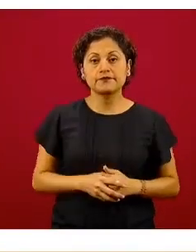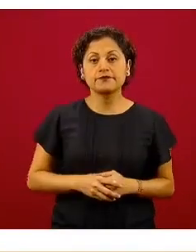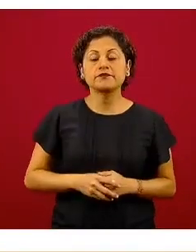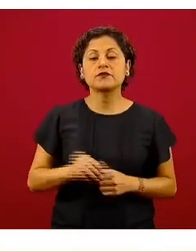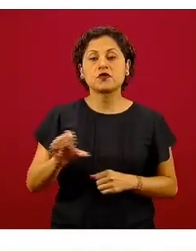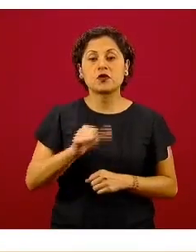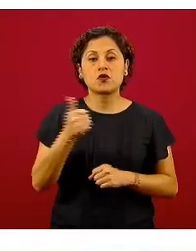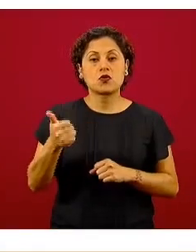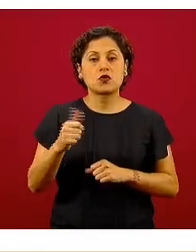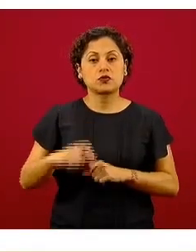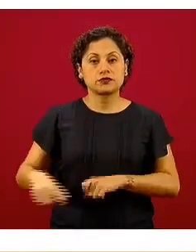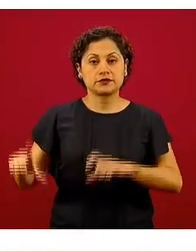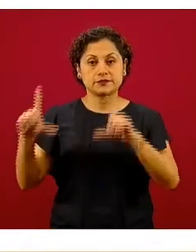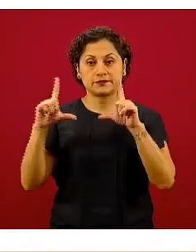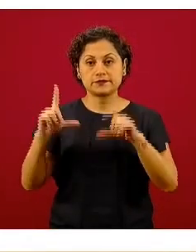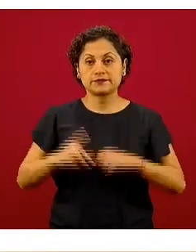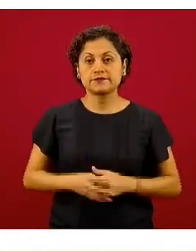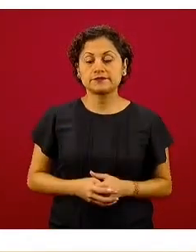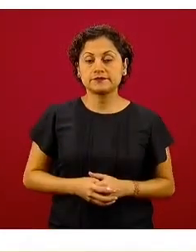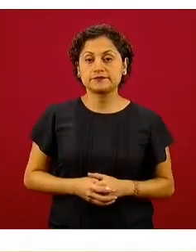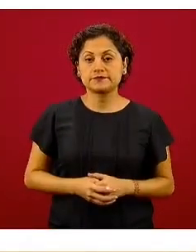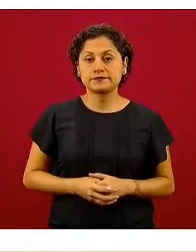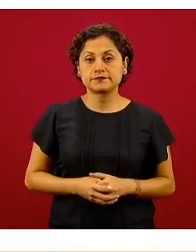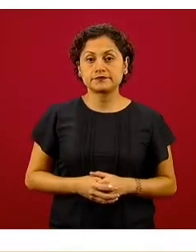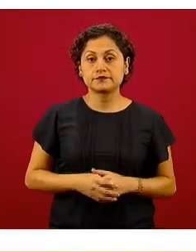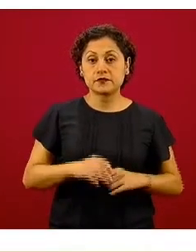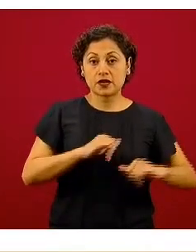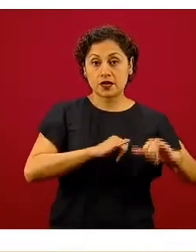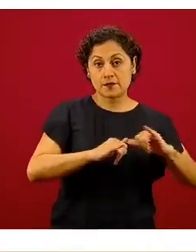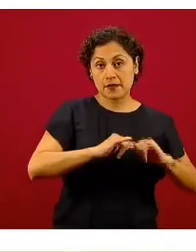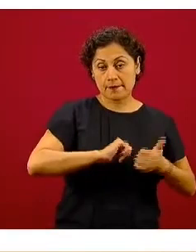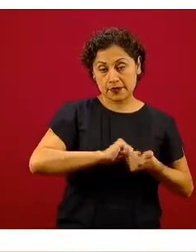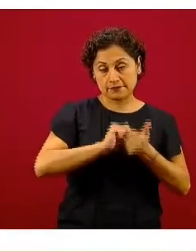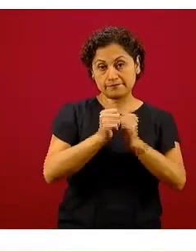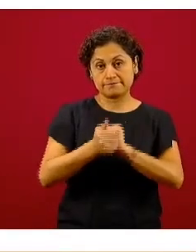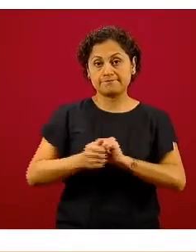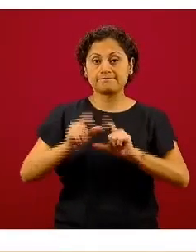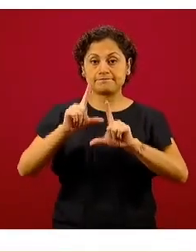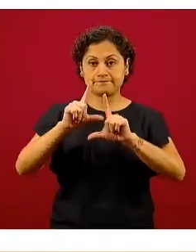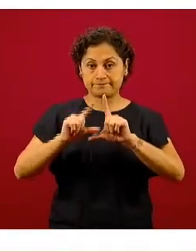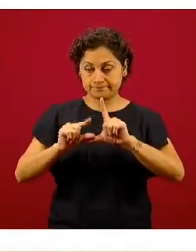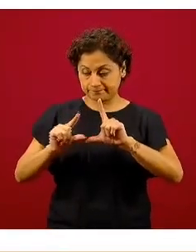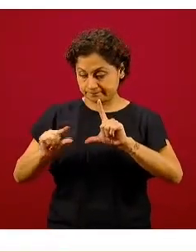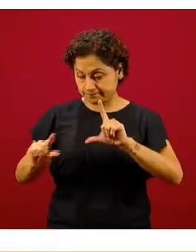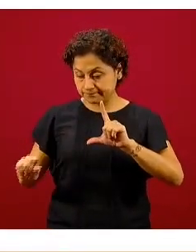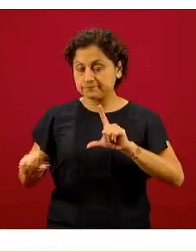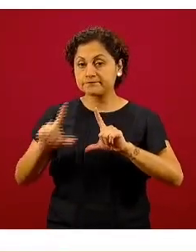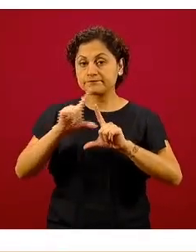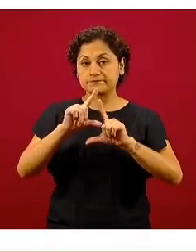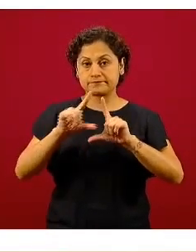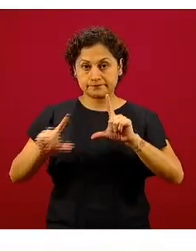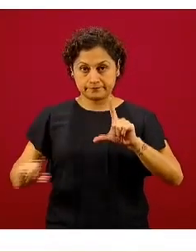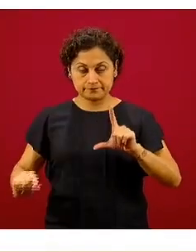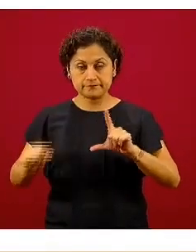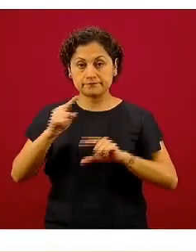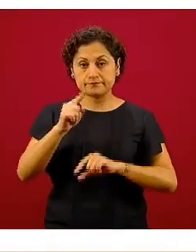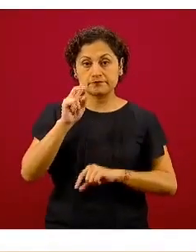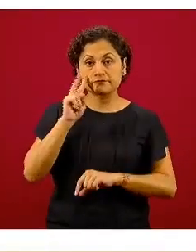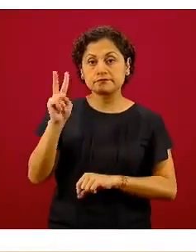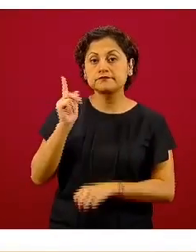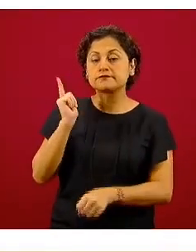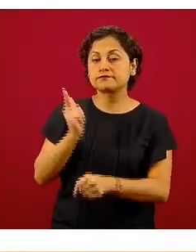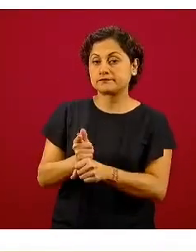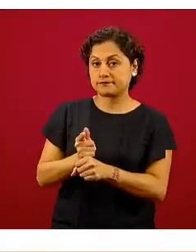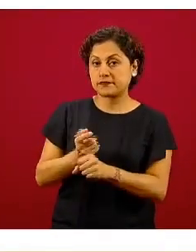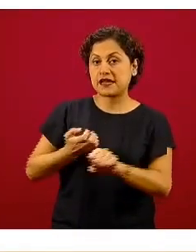diapositiva, tenemos esta misma carga, pero distribuida en orden descendente, para poder identificar rápidamente